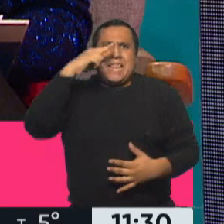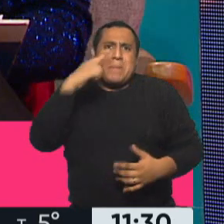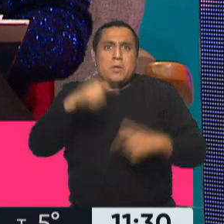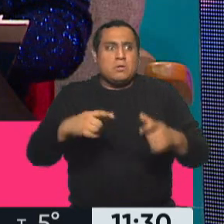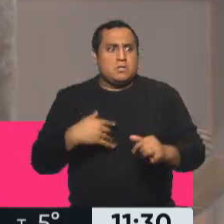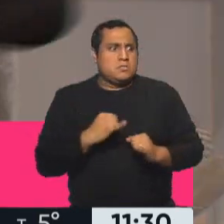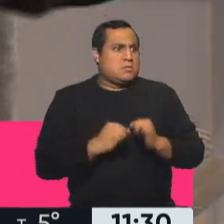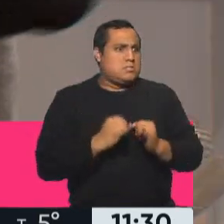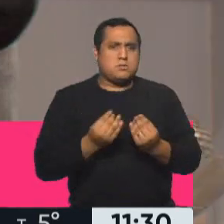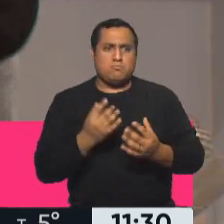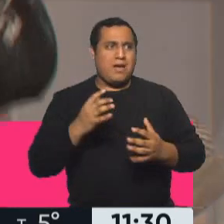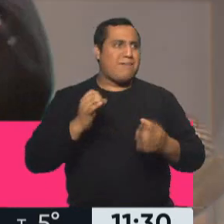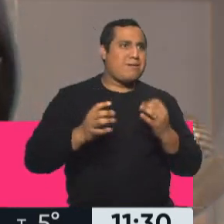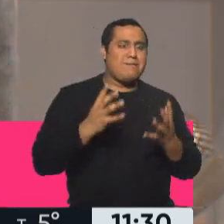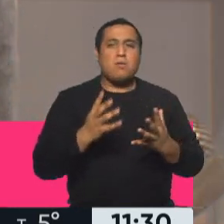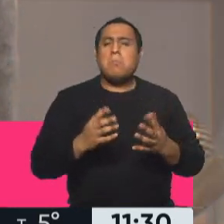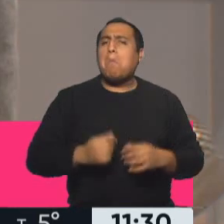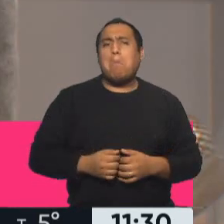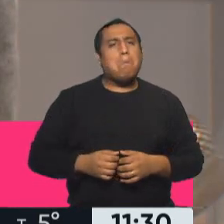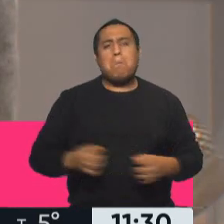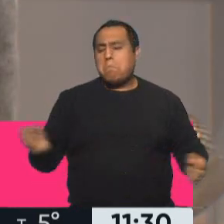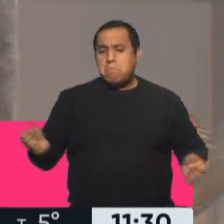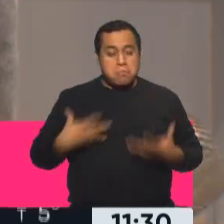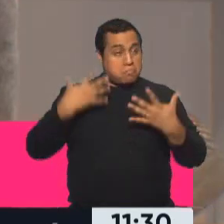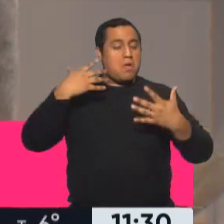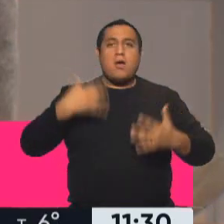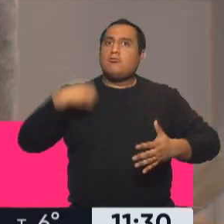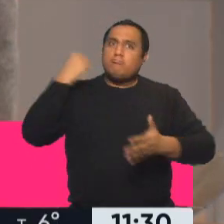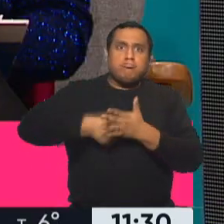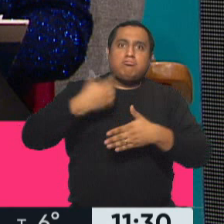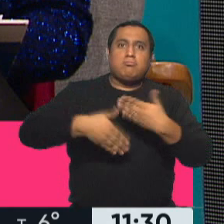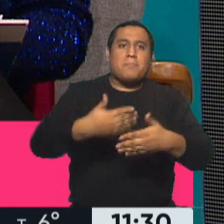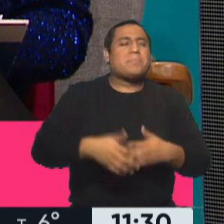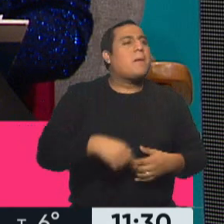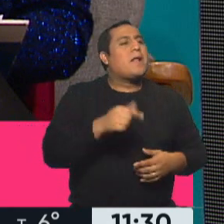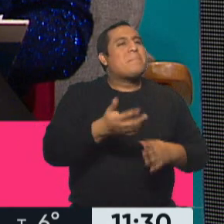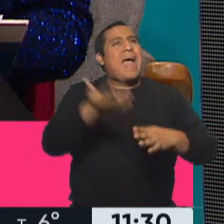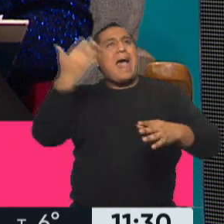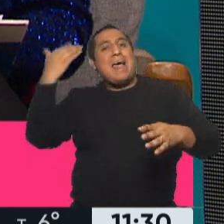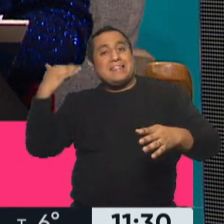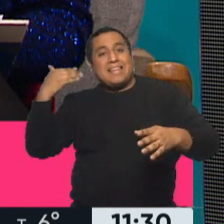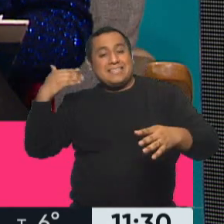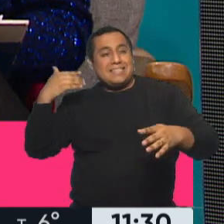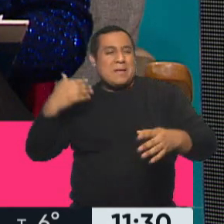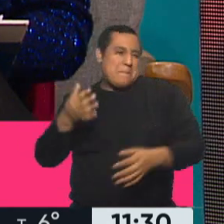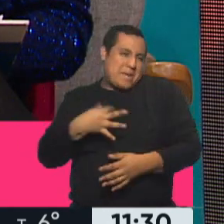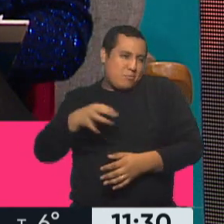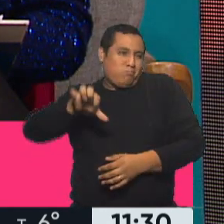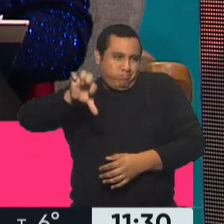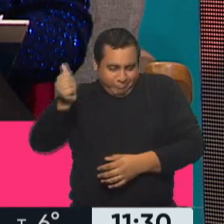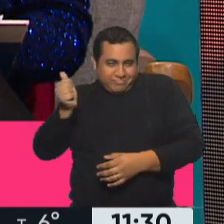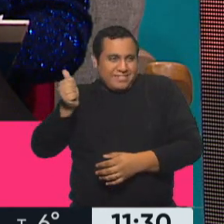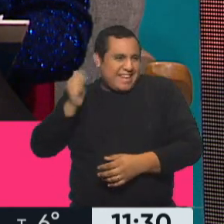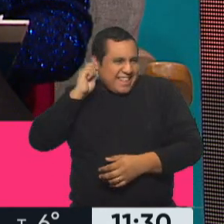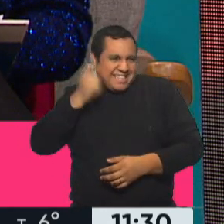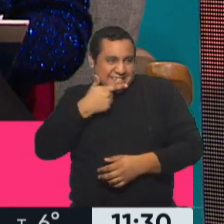hago esto? Eso fue un fogueo constante. Emanuel, ¿la magia cambió mucho desde ese premio a que te dieron a los